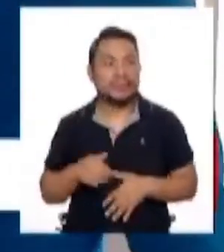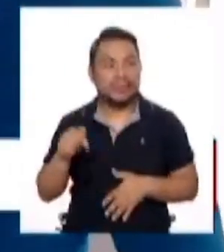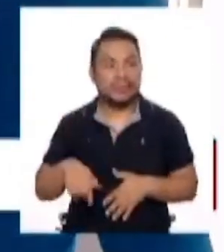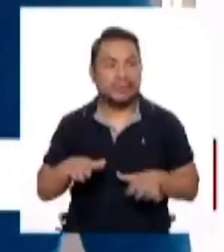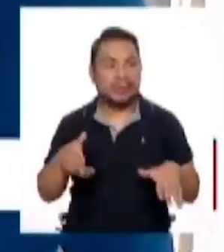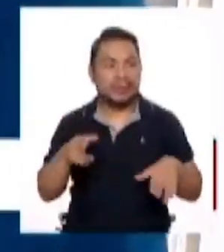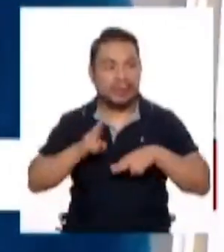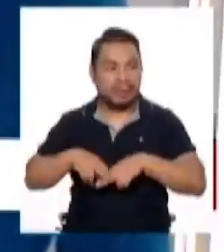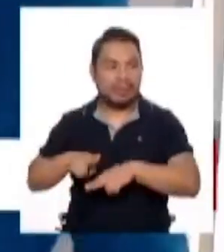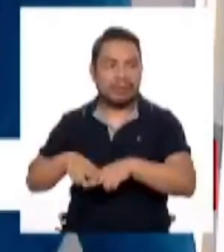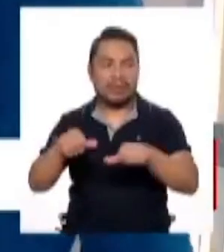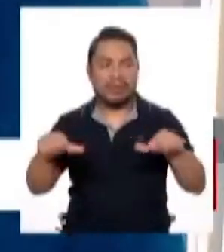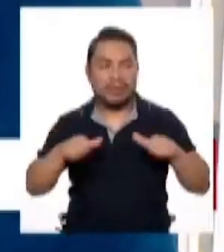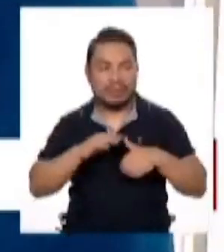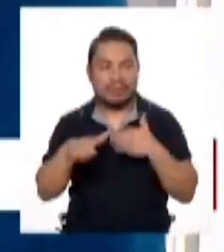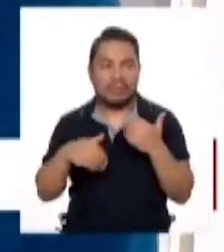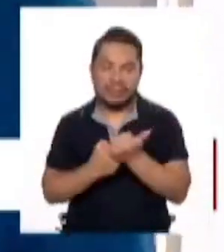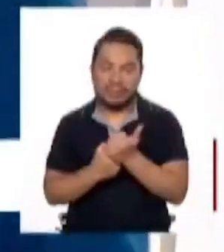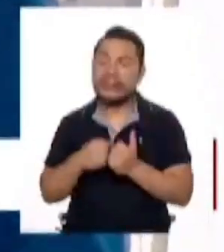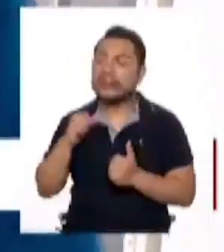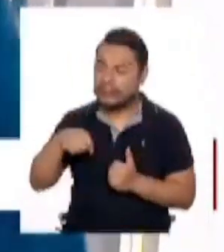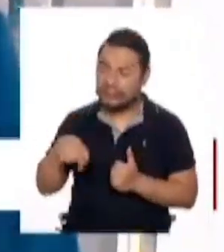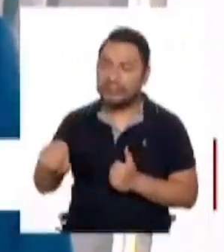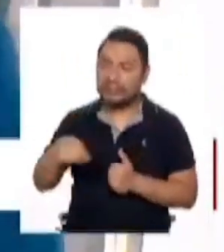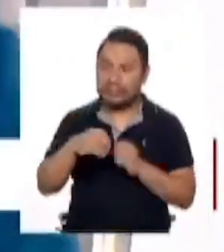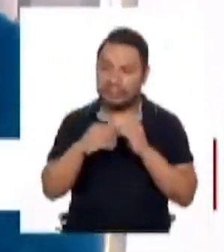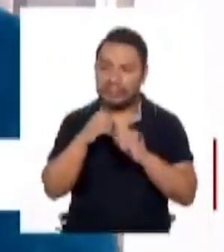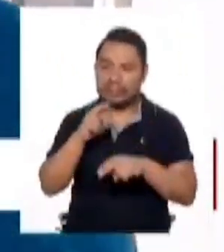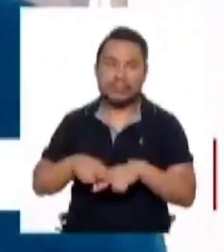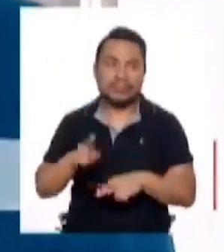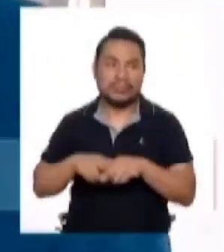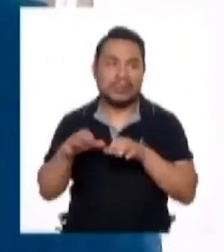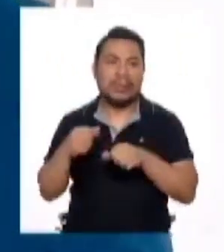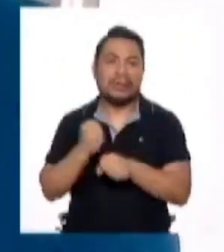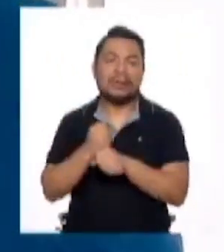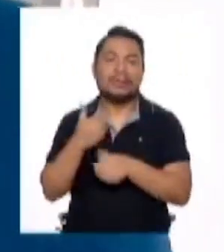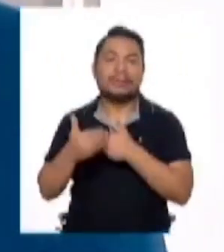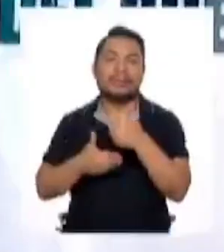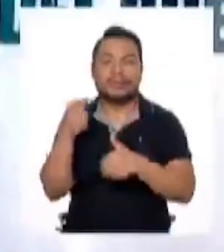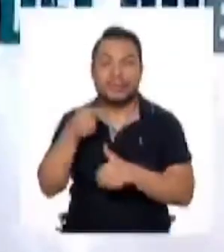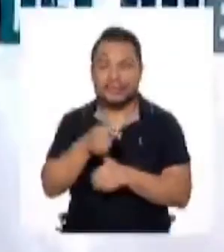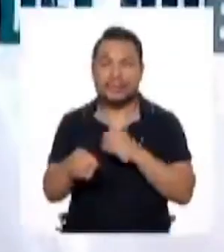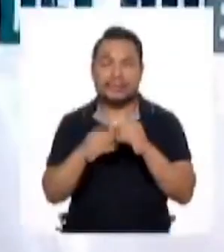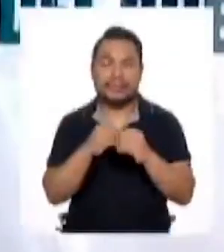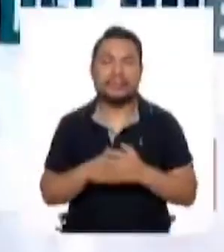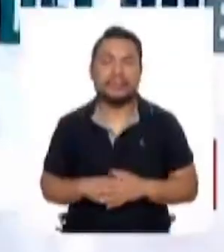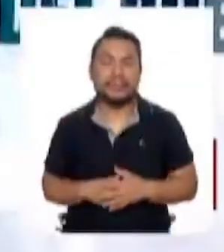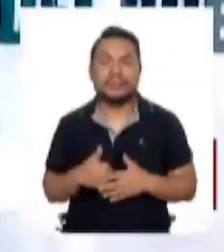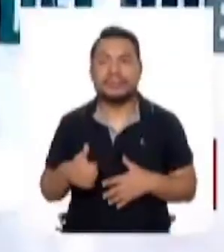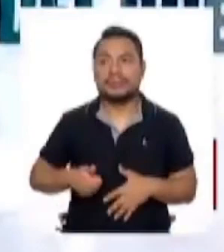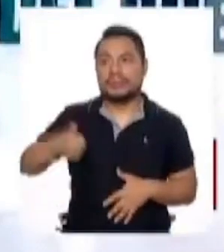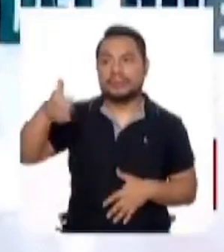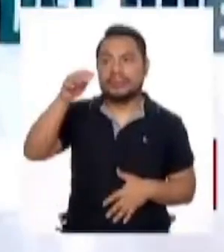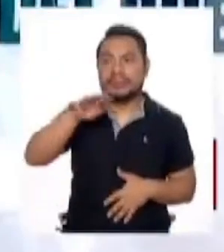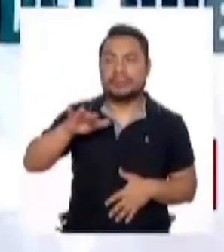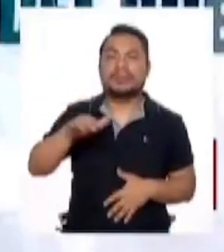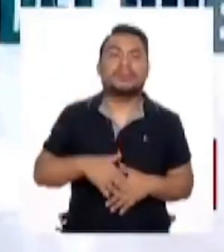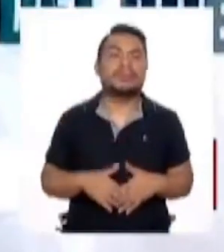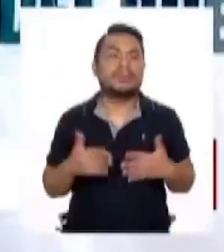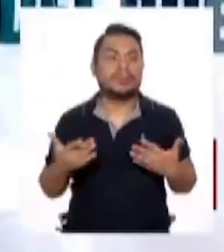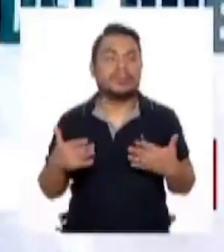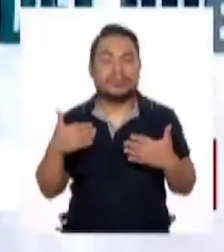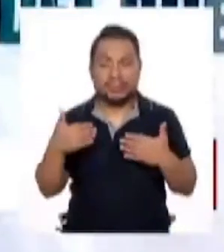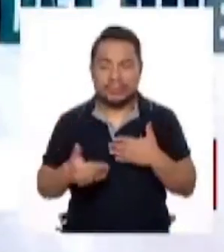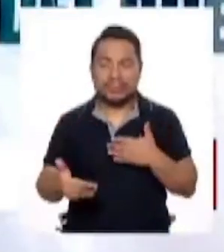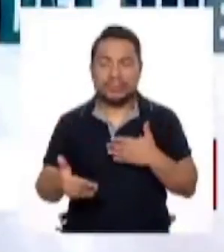a haber carpetas, aulas, ¿van a apoyar con eso? Van a haber carpetas, ya estamos haciendo las gestiones para ello. Si las autoridades, en el